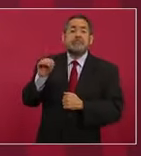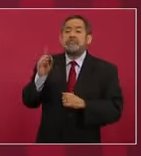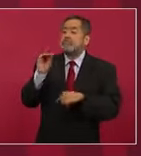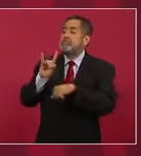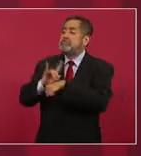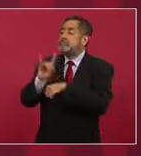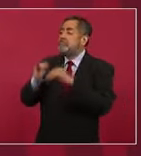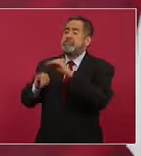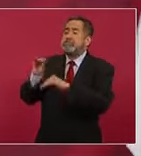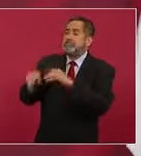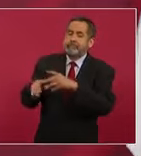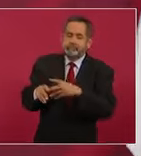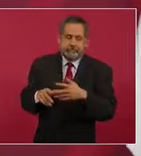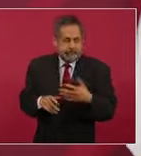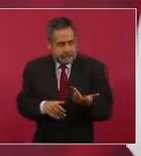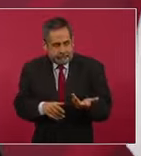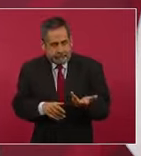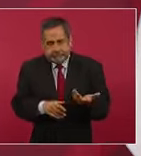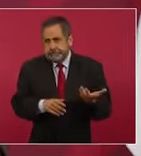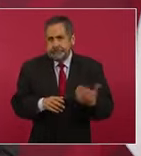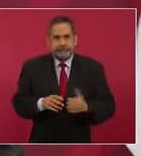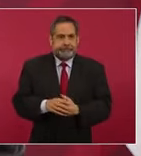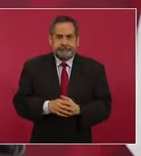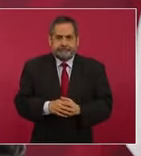cuando habíamos